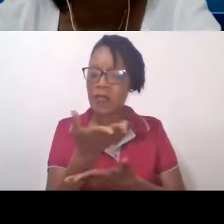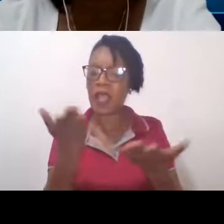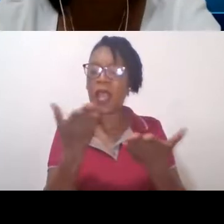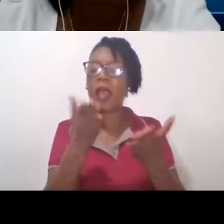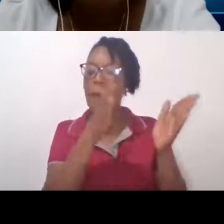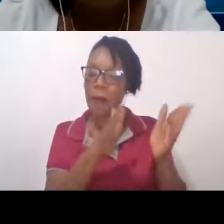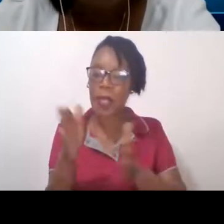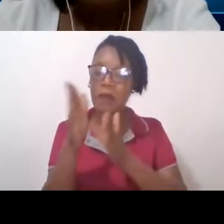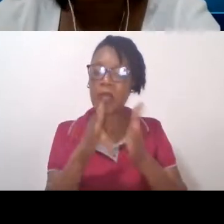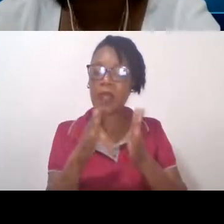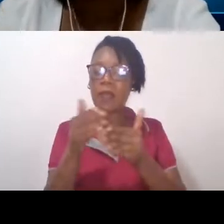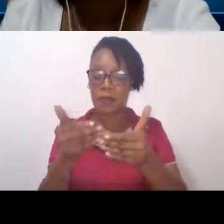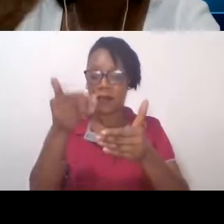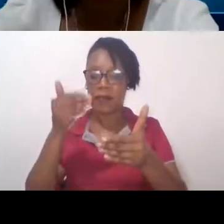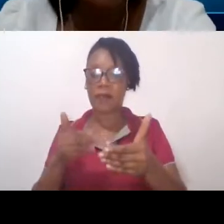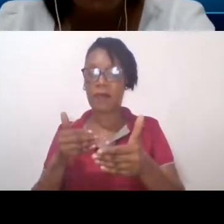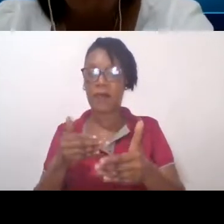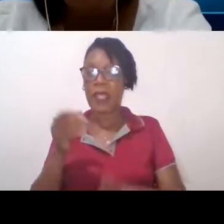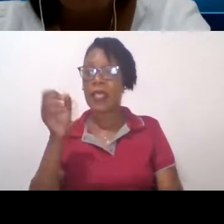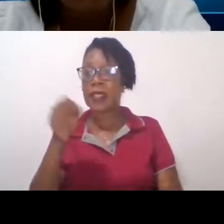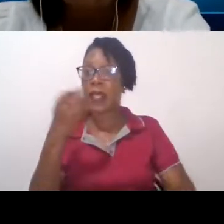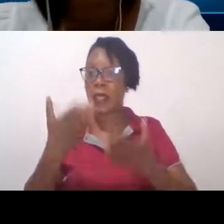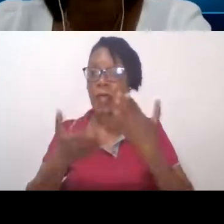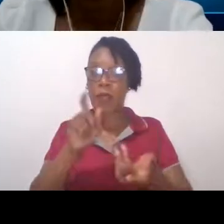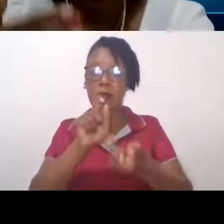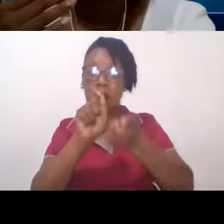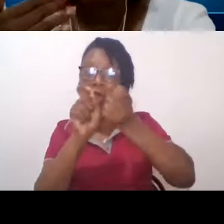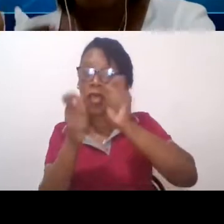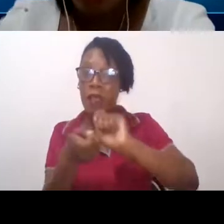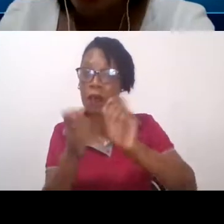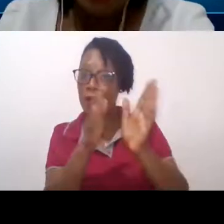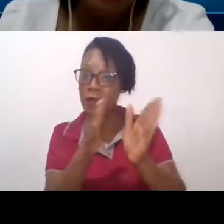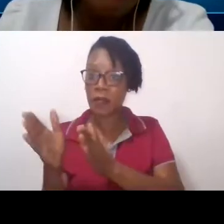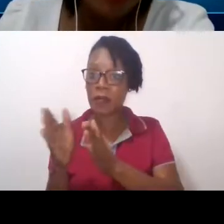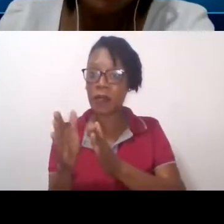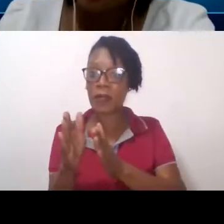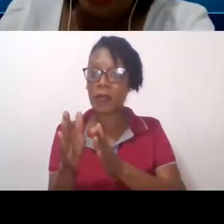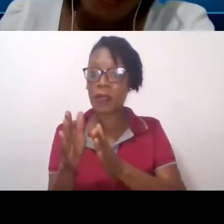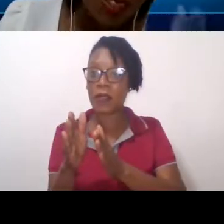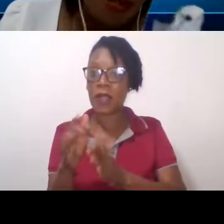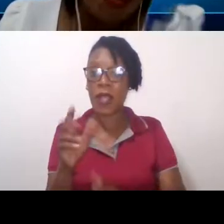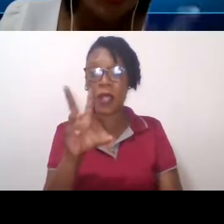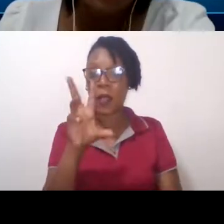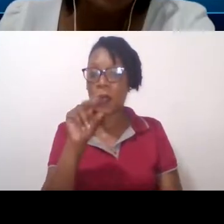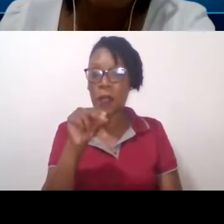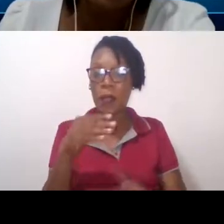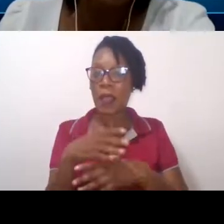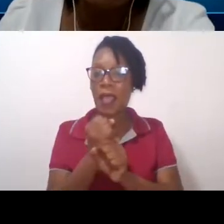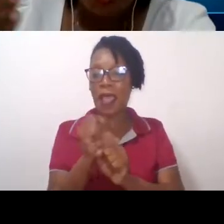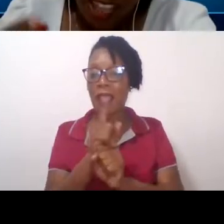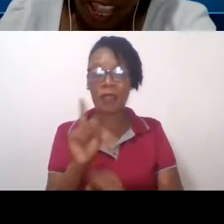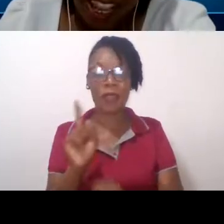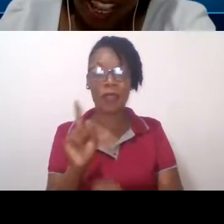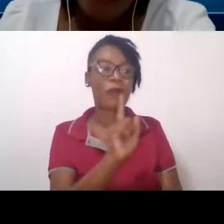prepararnos, anticipar. Y si va a haber algún cambio en la programación, no hagan las mías, que solamente me fui y no le dije a mi